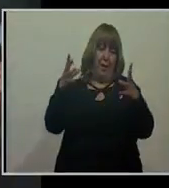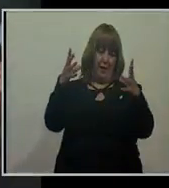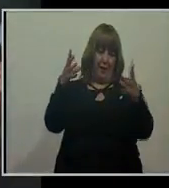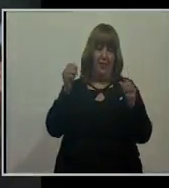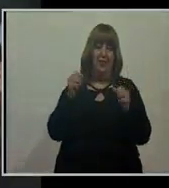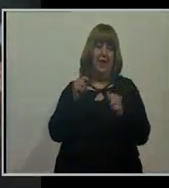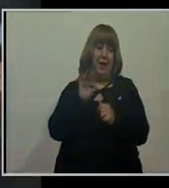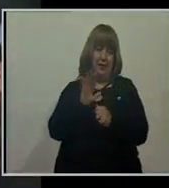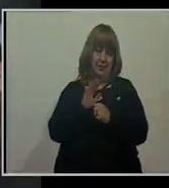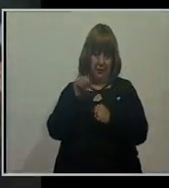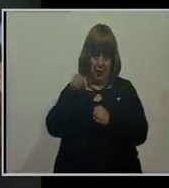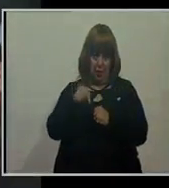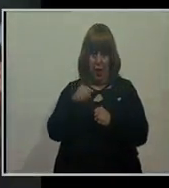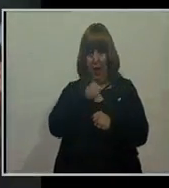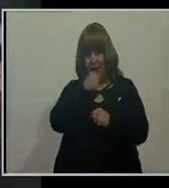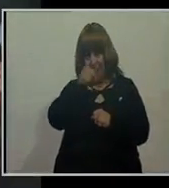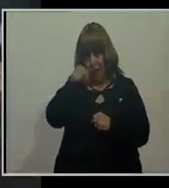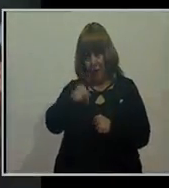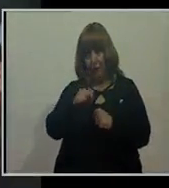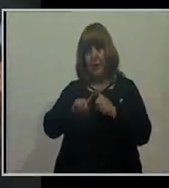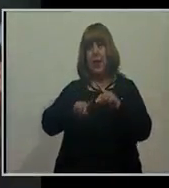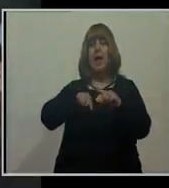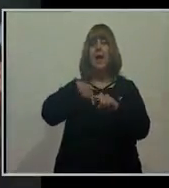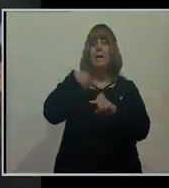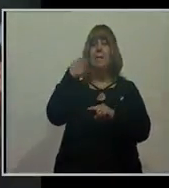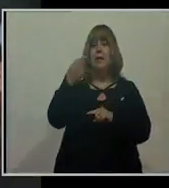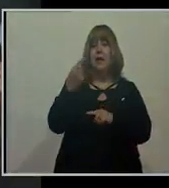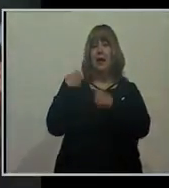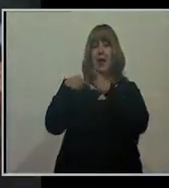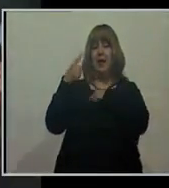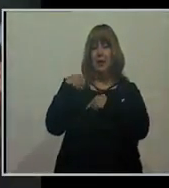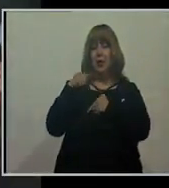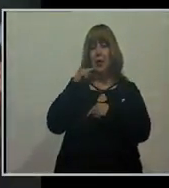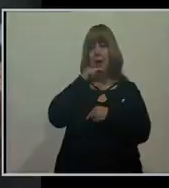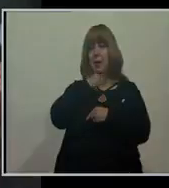en la actualidad. Pero eso quedará para mañana, la historia de Alemania